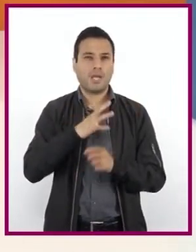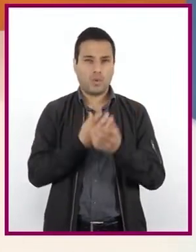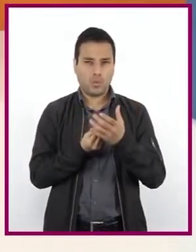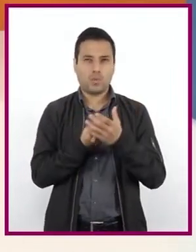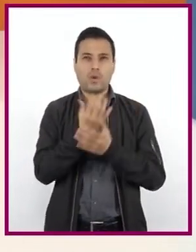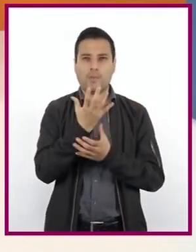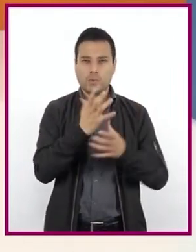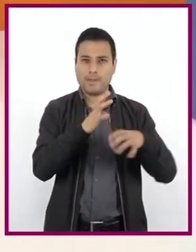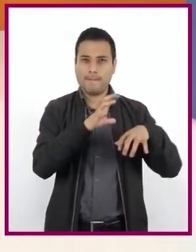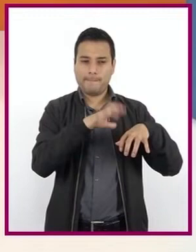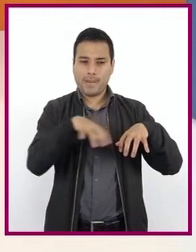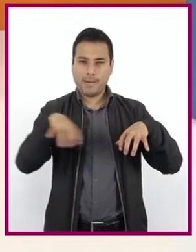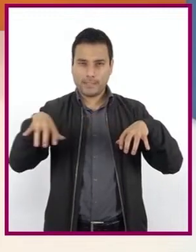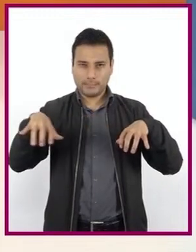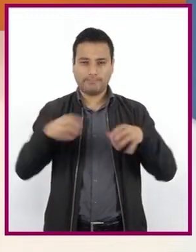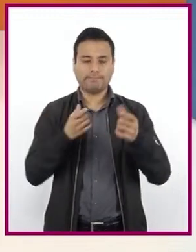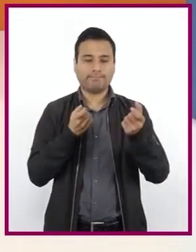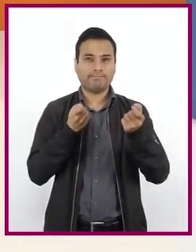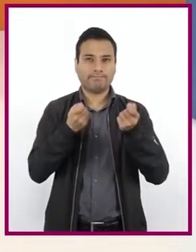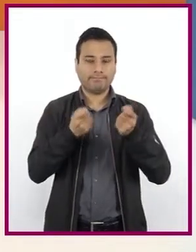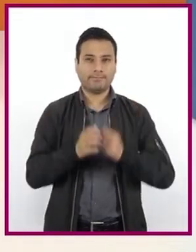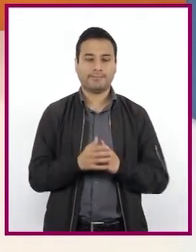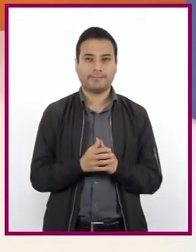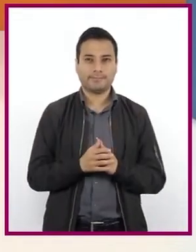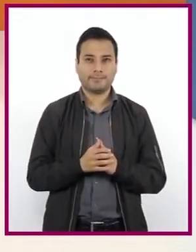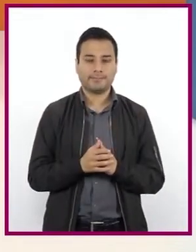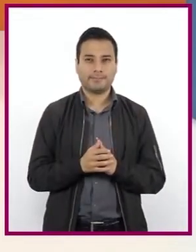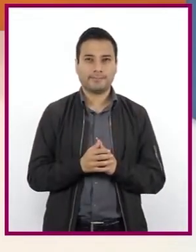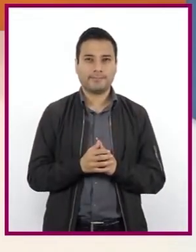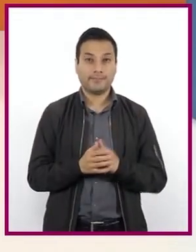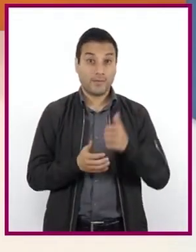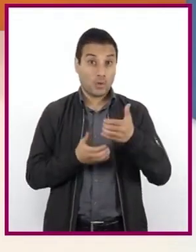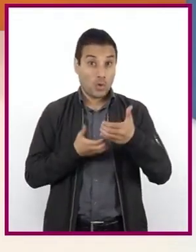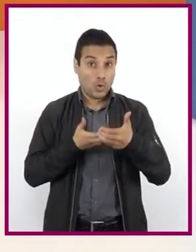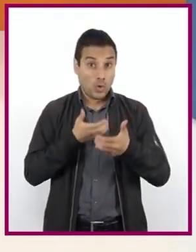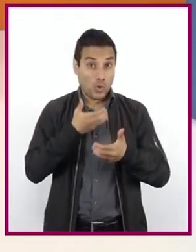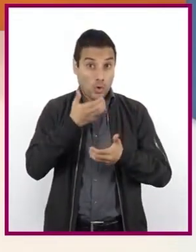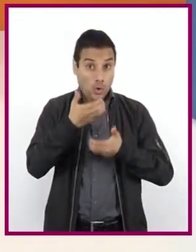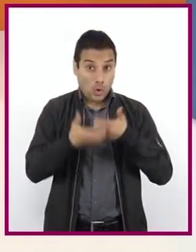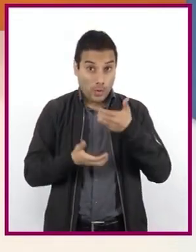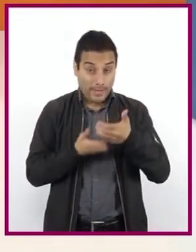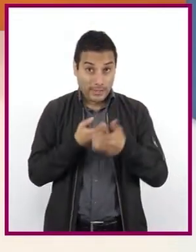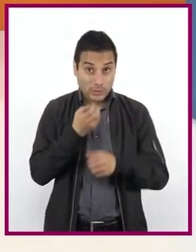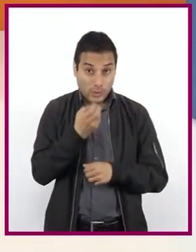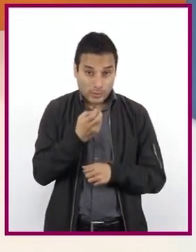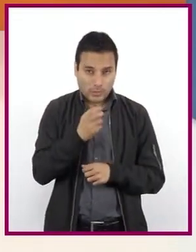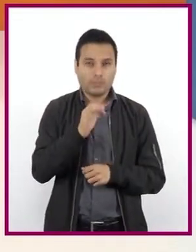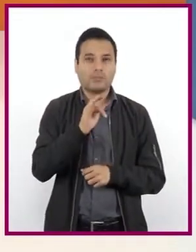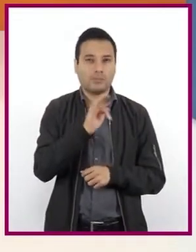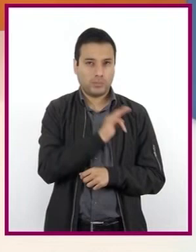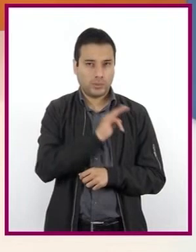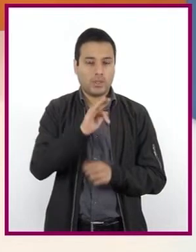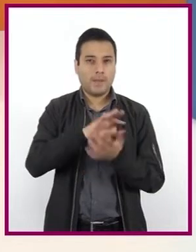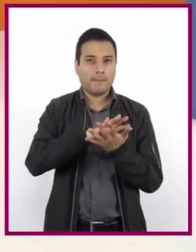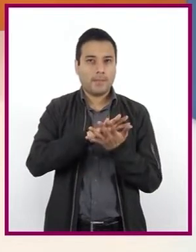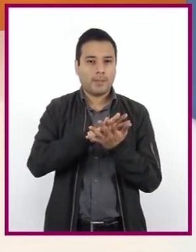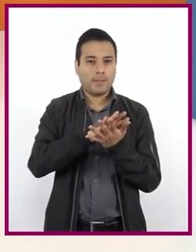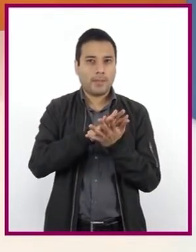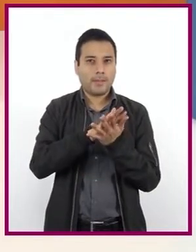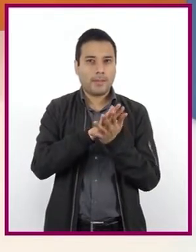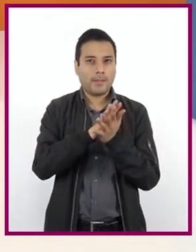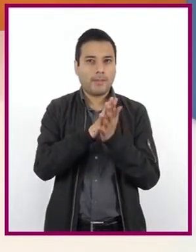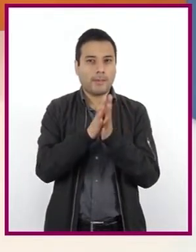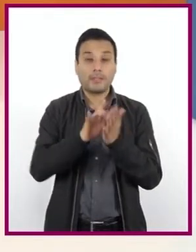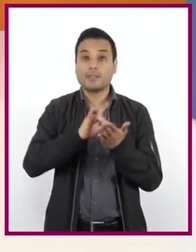comercio ultramarino. El comercio no fue el único sector que se transformó con las